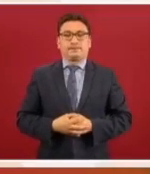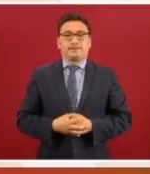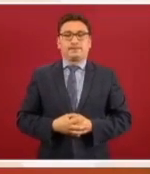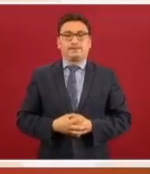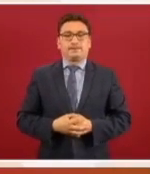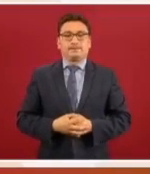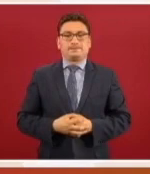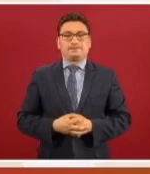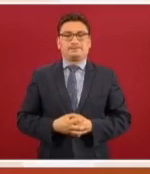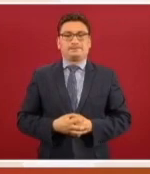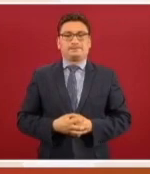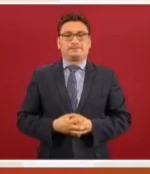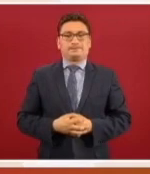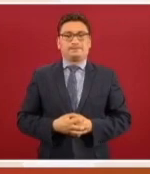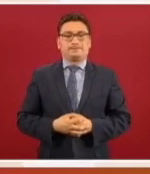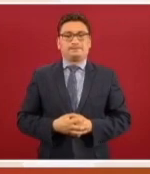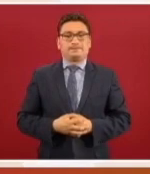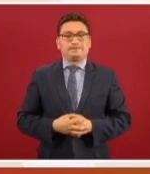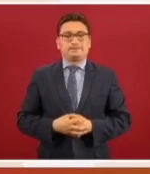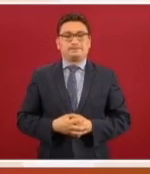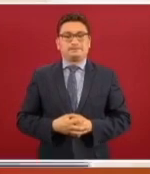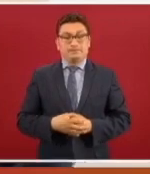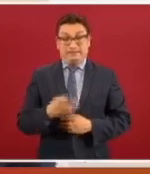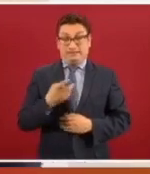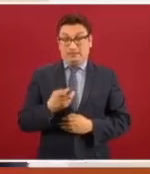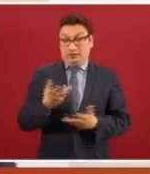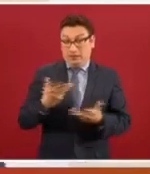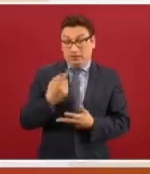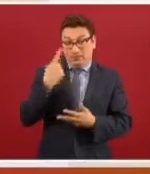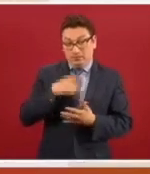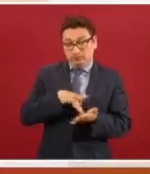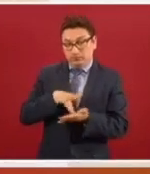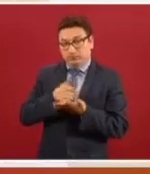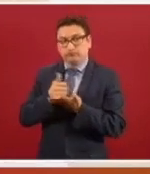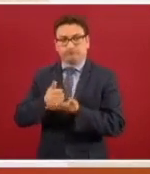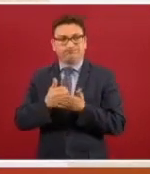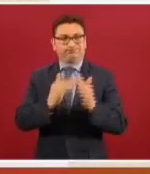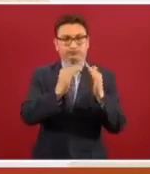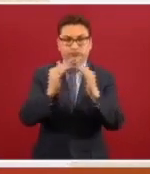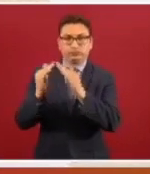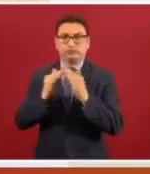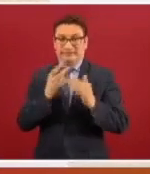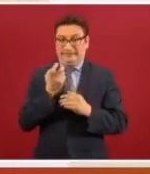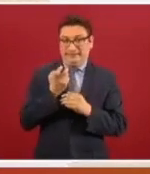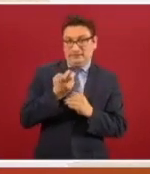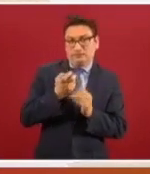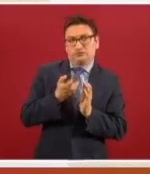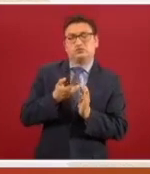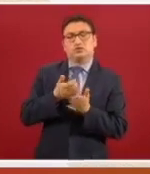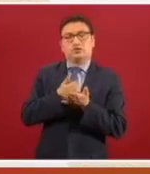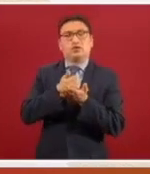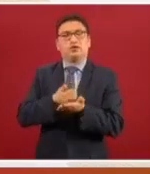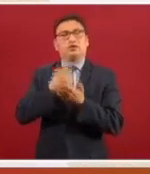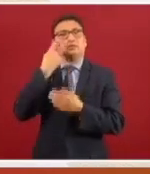acción de vivienda que generará al mismo tiempo